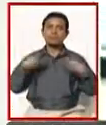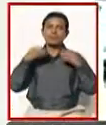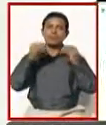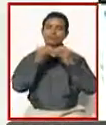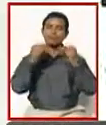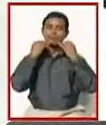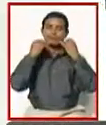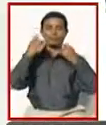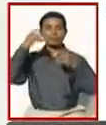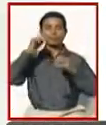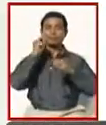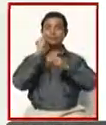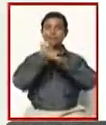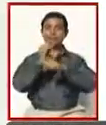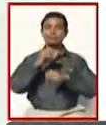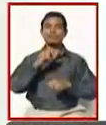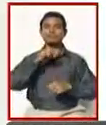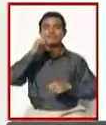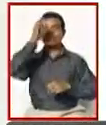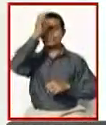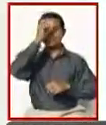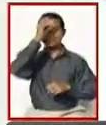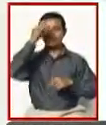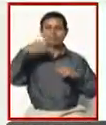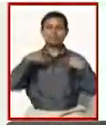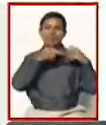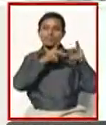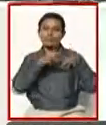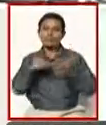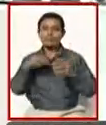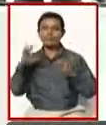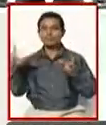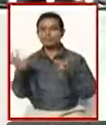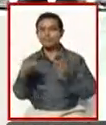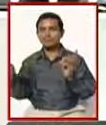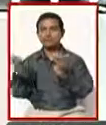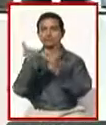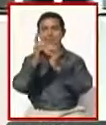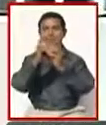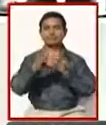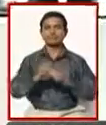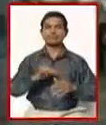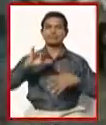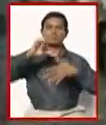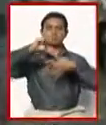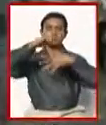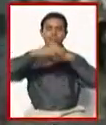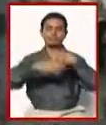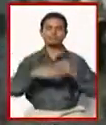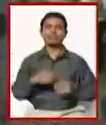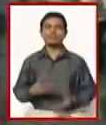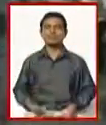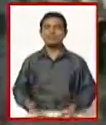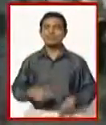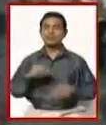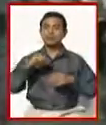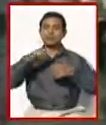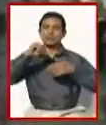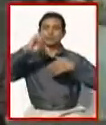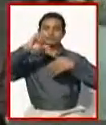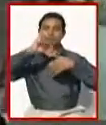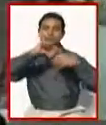tenemos más información porque la iglesia católica ya estaba preparando el encuentro americano misionero la misión de